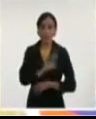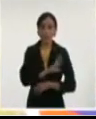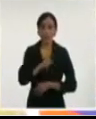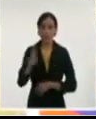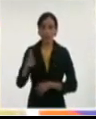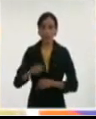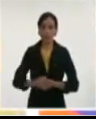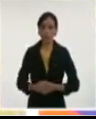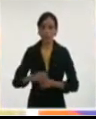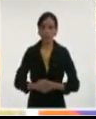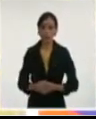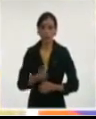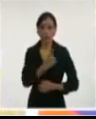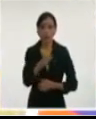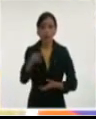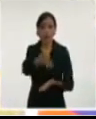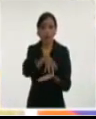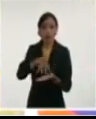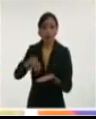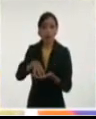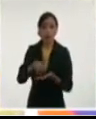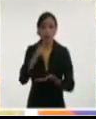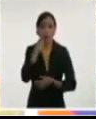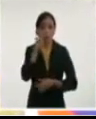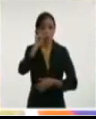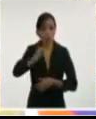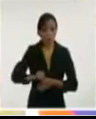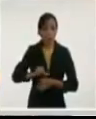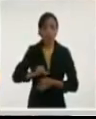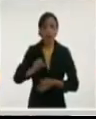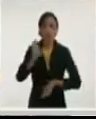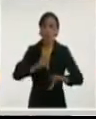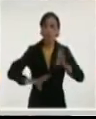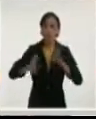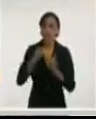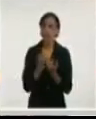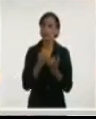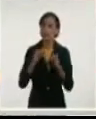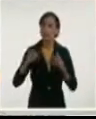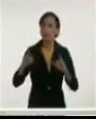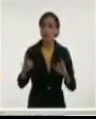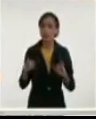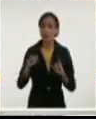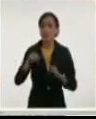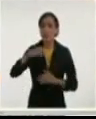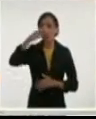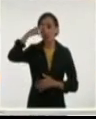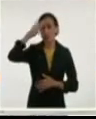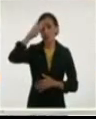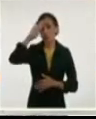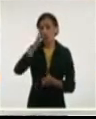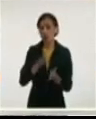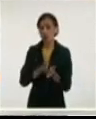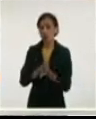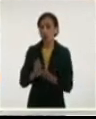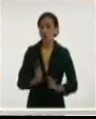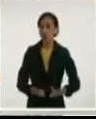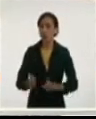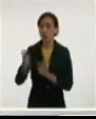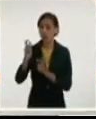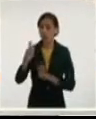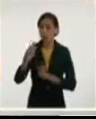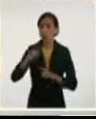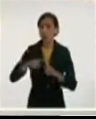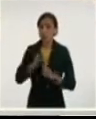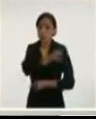Desde cada barrio. Las voces se alzaron en defensa de la soberanía, la independencia y por mantener las conquistas alcanzadas por un